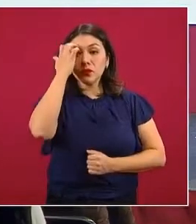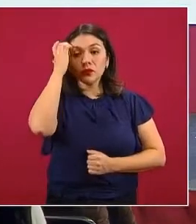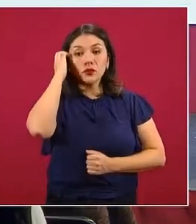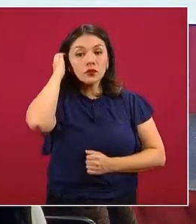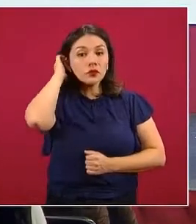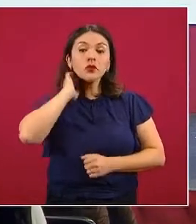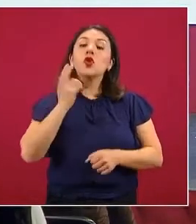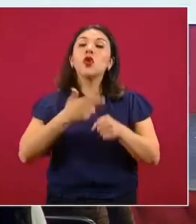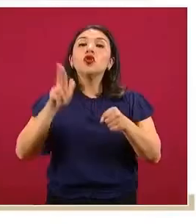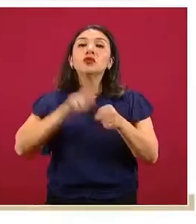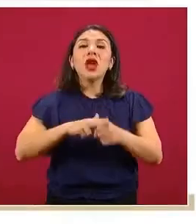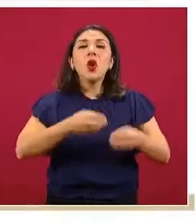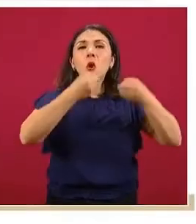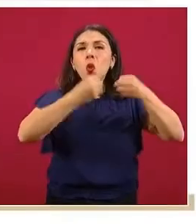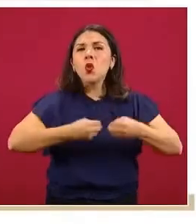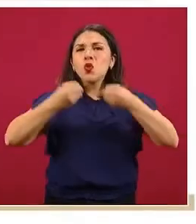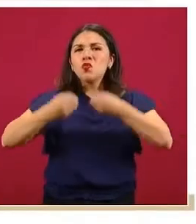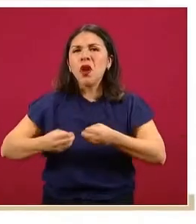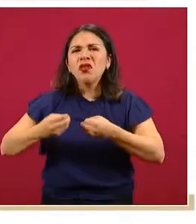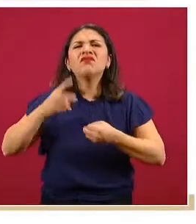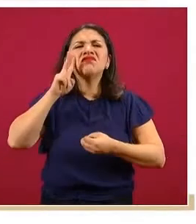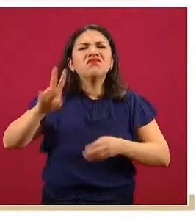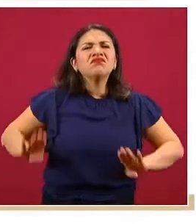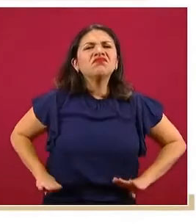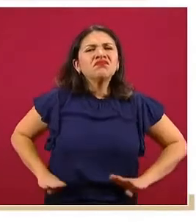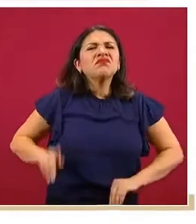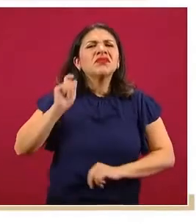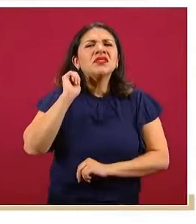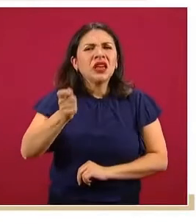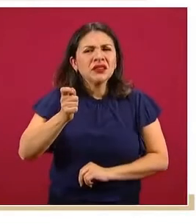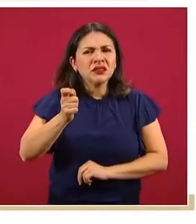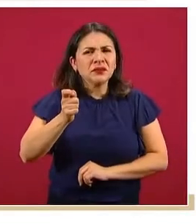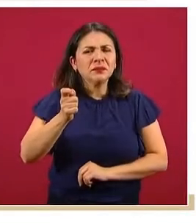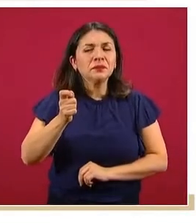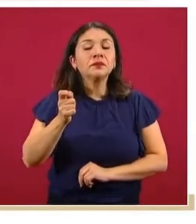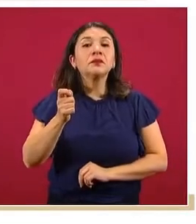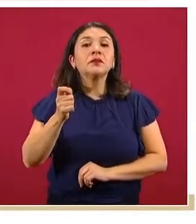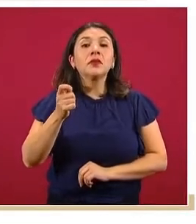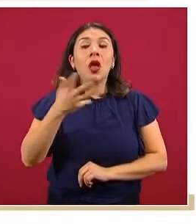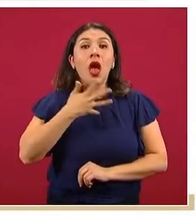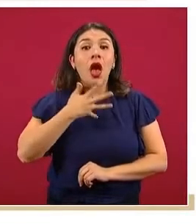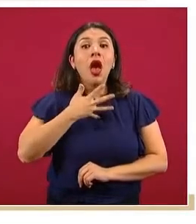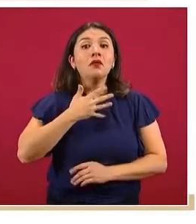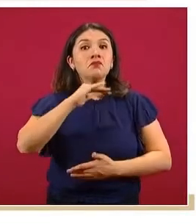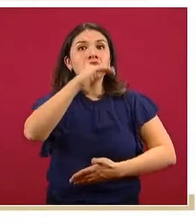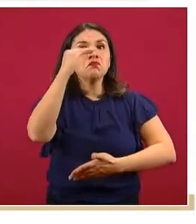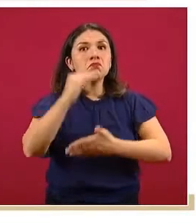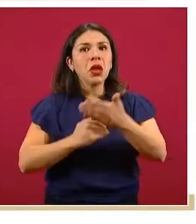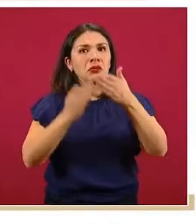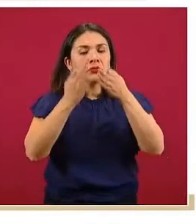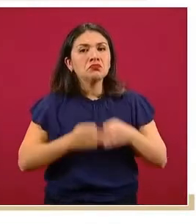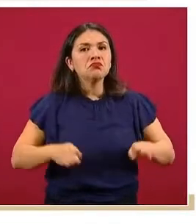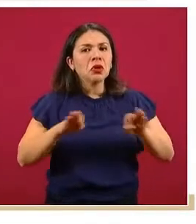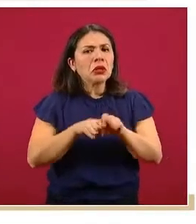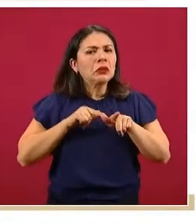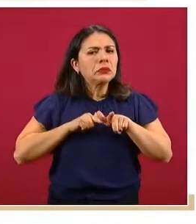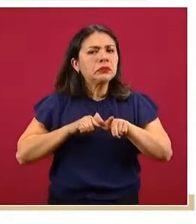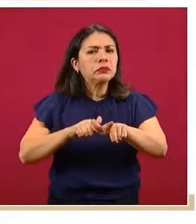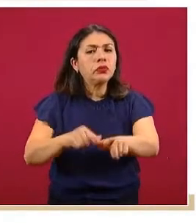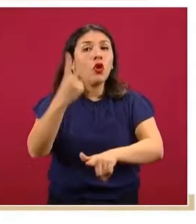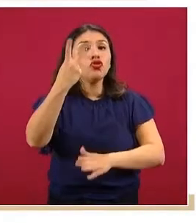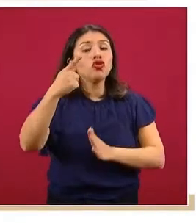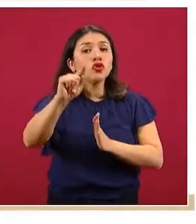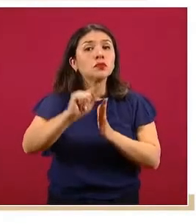ocupación hospitalaria en esta gráfica que nos permite ver la tendencia. Tuvimos un descenso importante por prácticamente